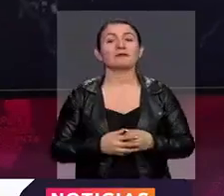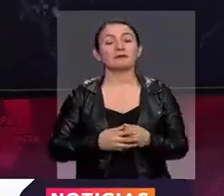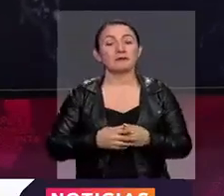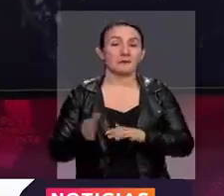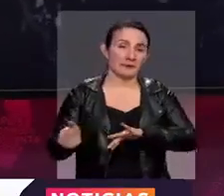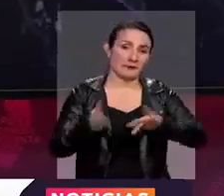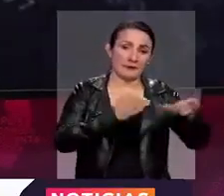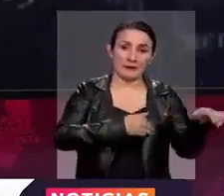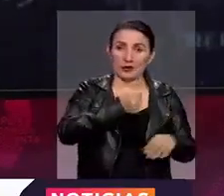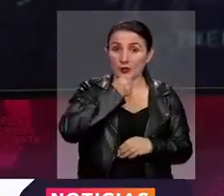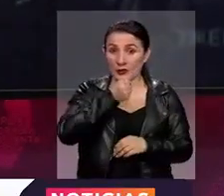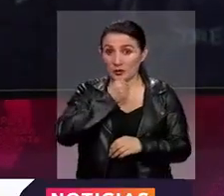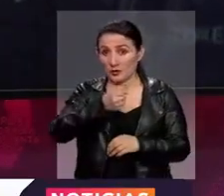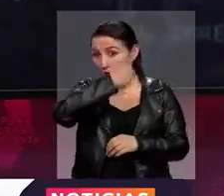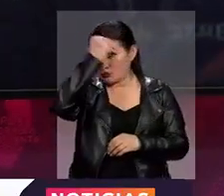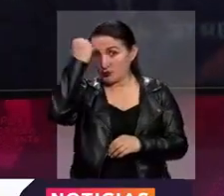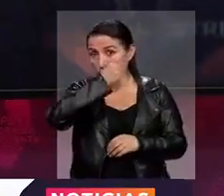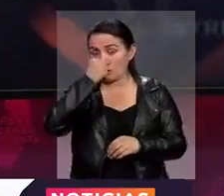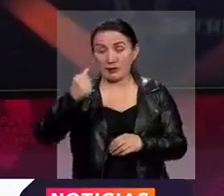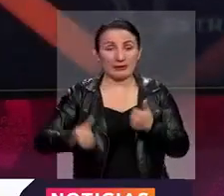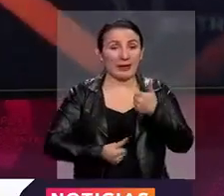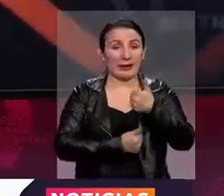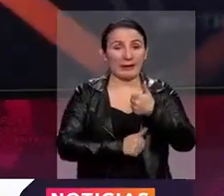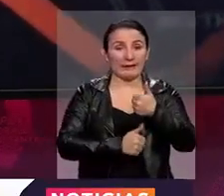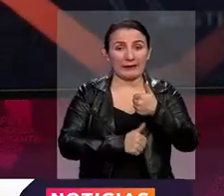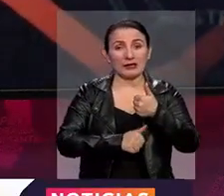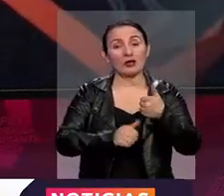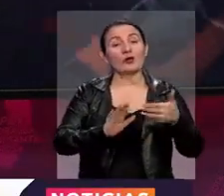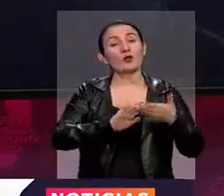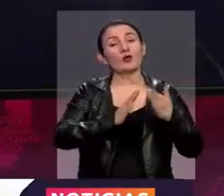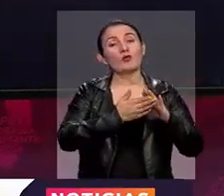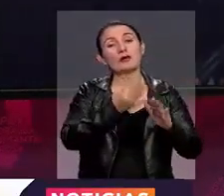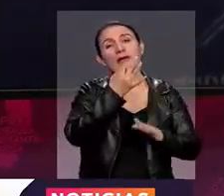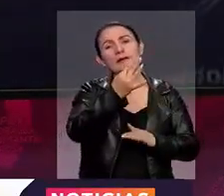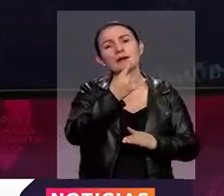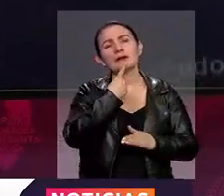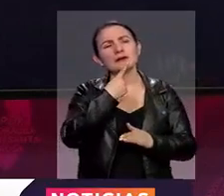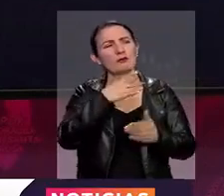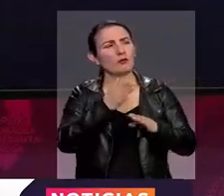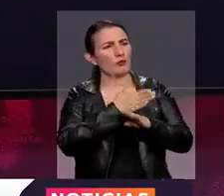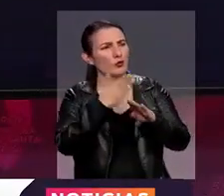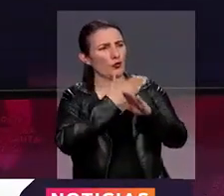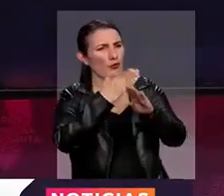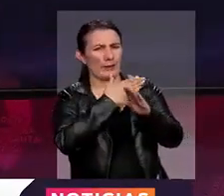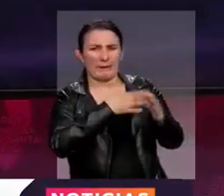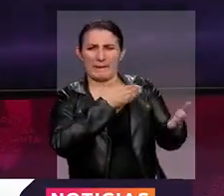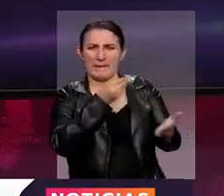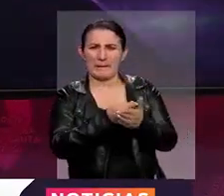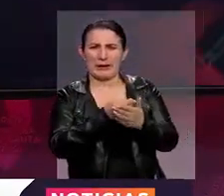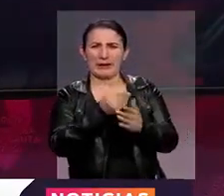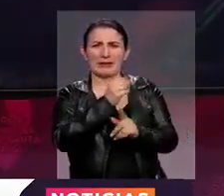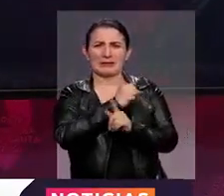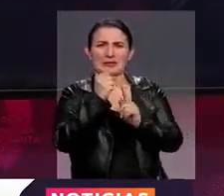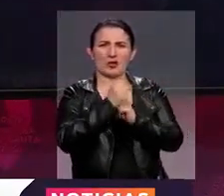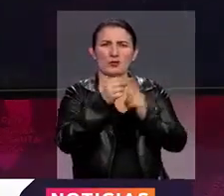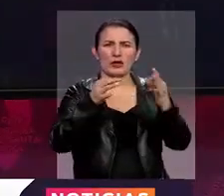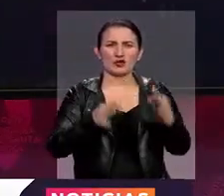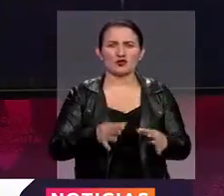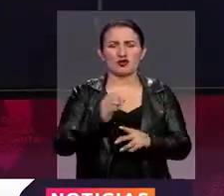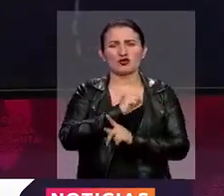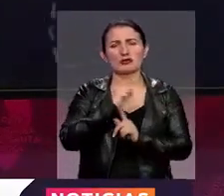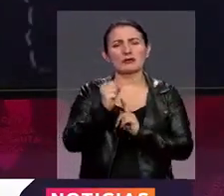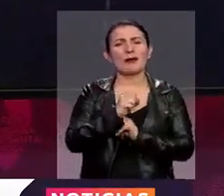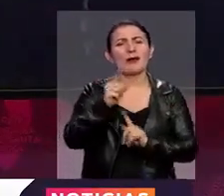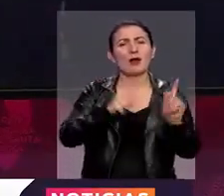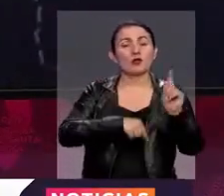En otras noticias, en Soacha, ediles de la Comuna 3 denuncian que en los últimos años han presentado problemas con el pago de su seguridad social. Dicen que